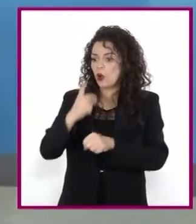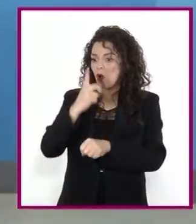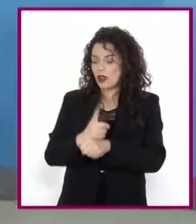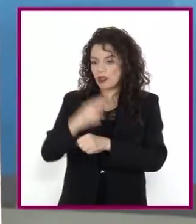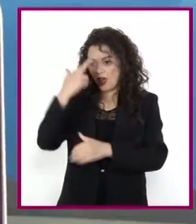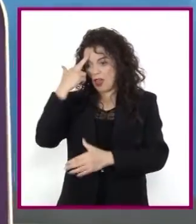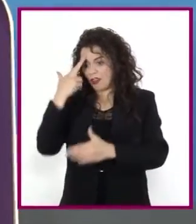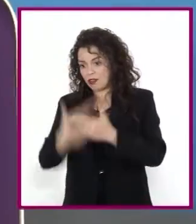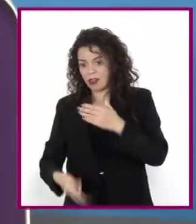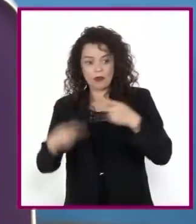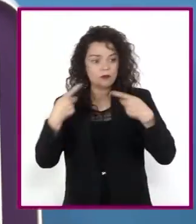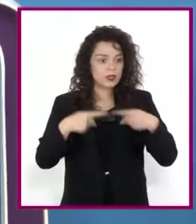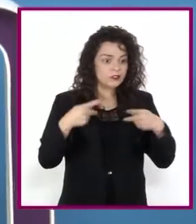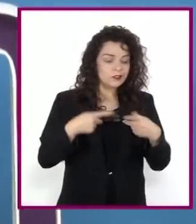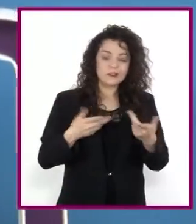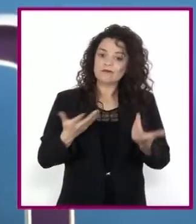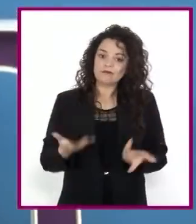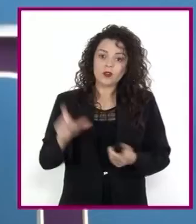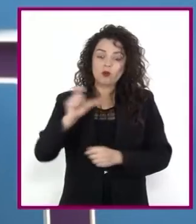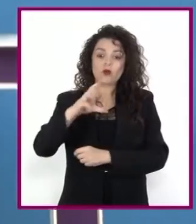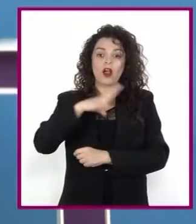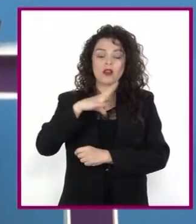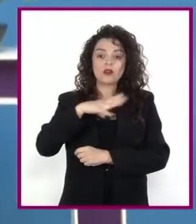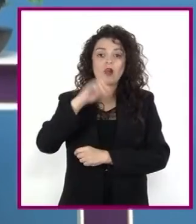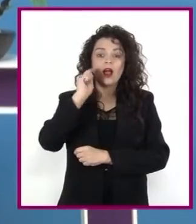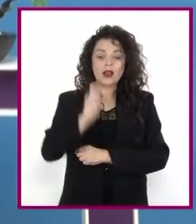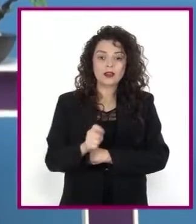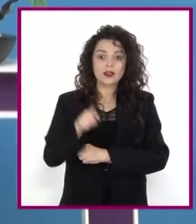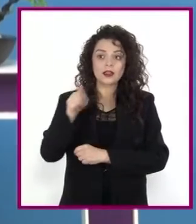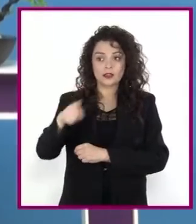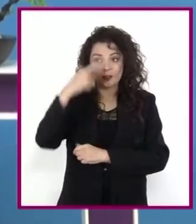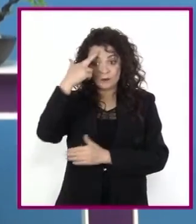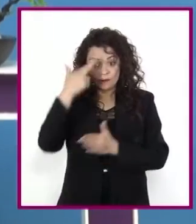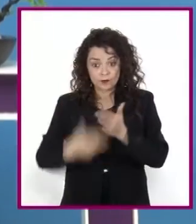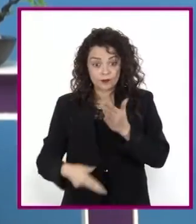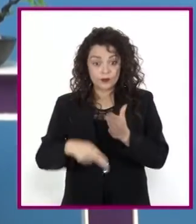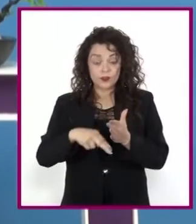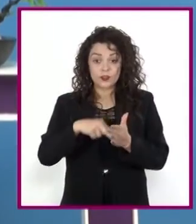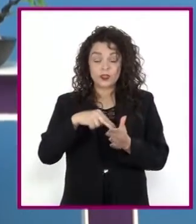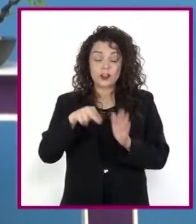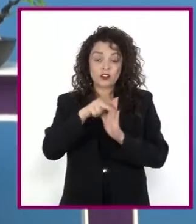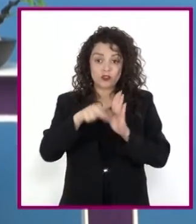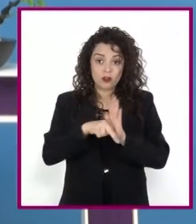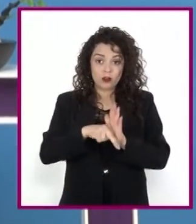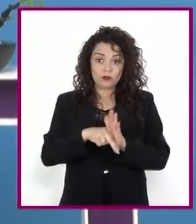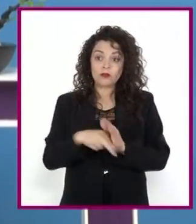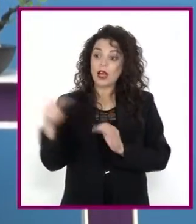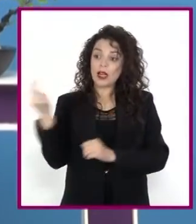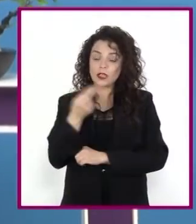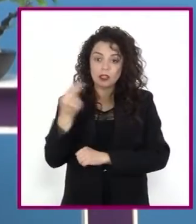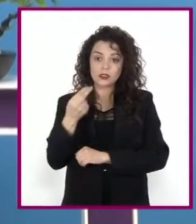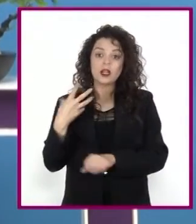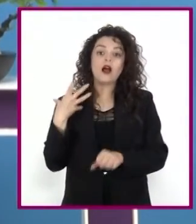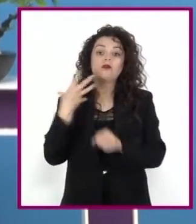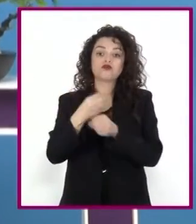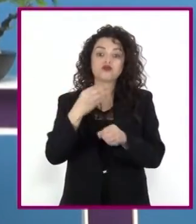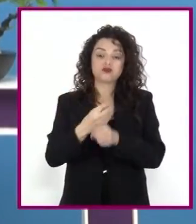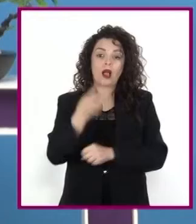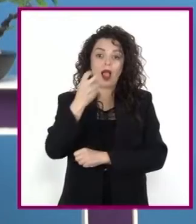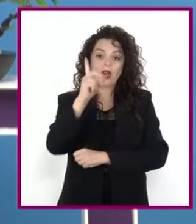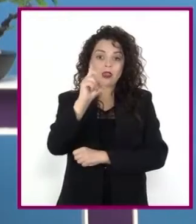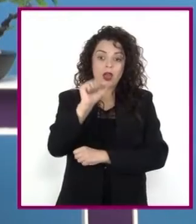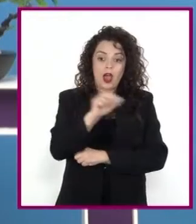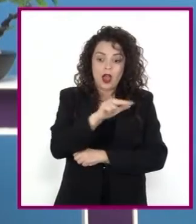necesario pensar que quien ha sido víctima del incumplimiento de una norma necesita que ese daño sea reparado. Y